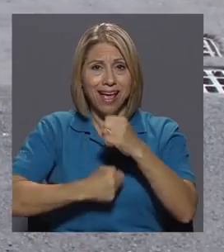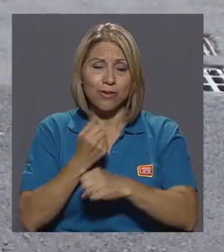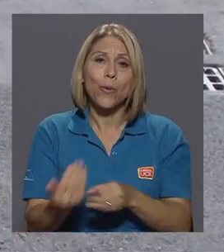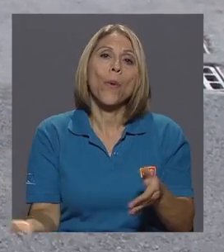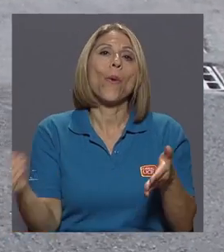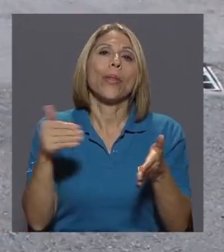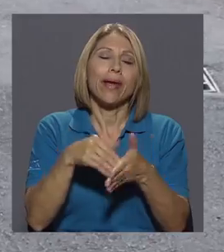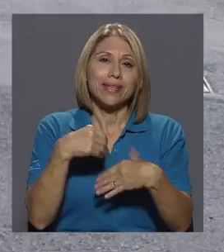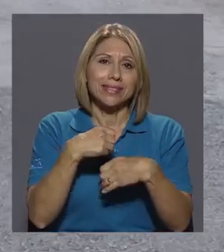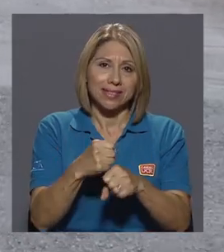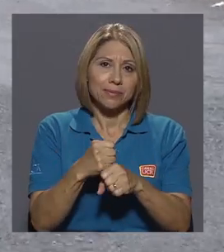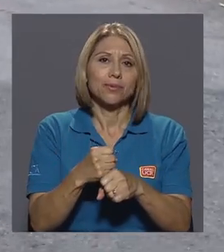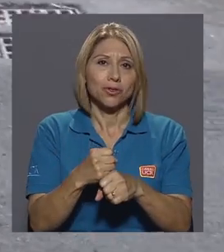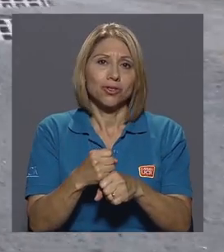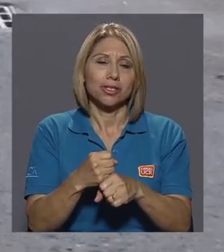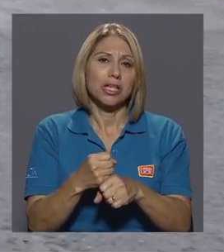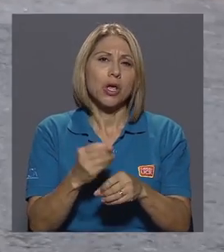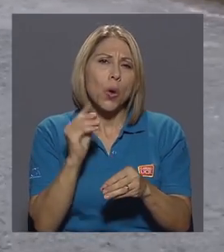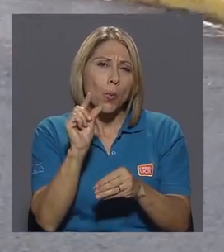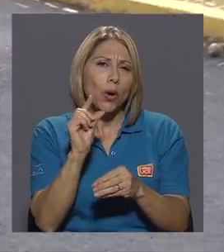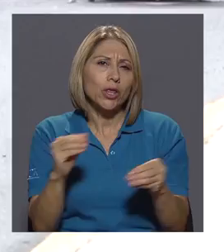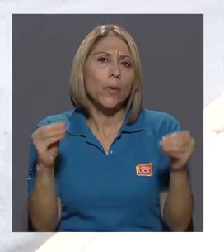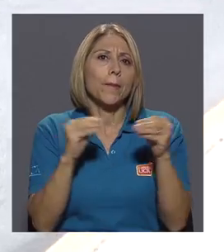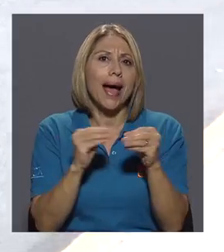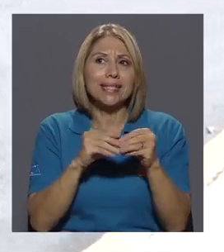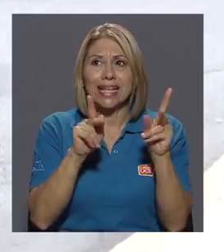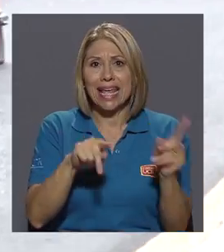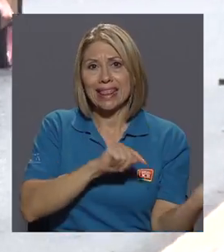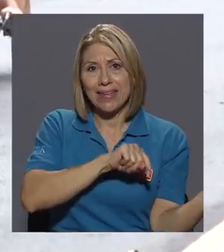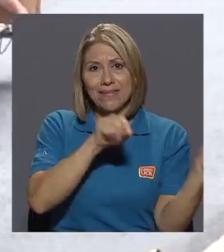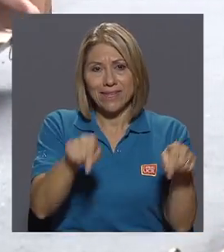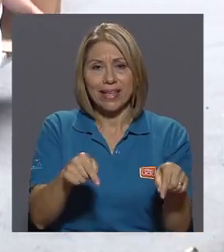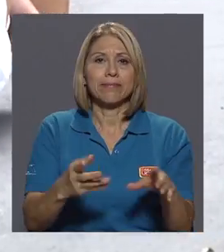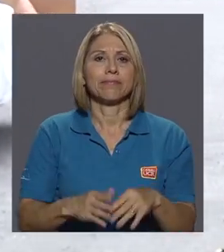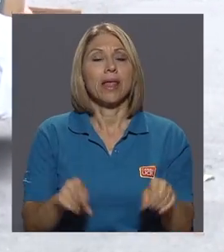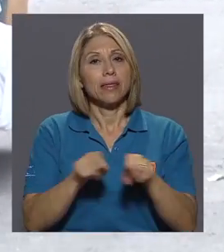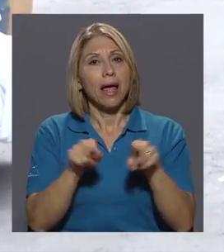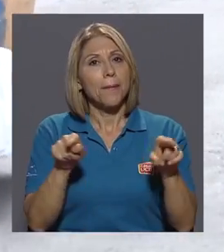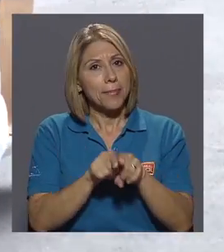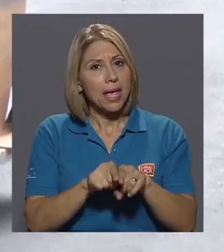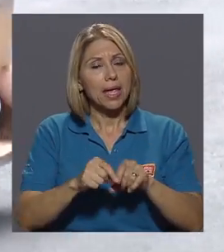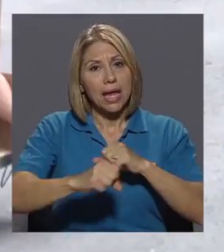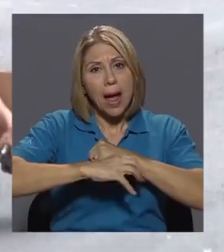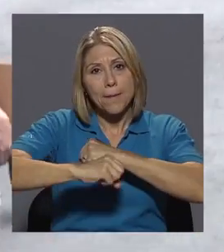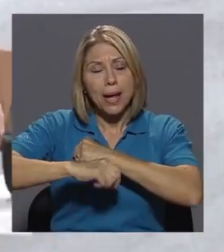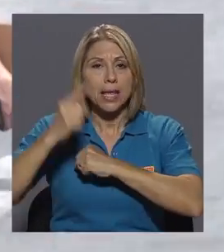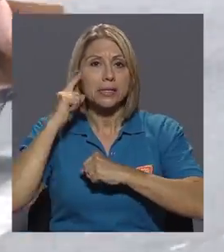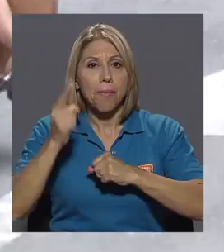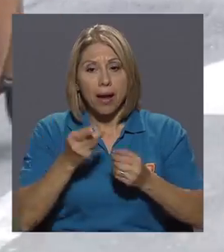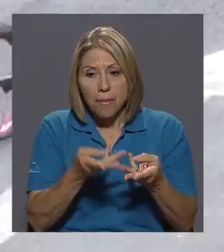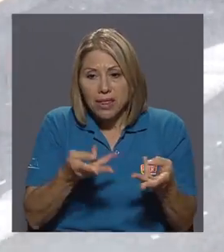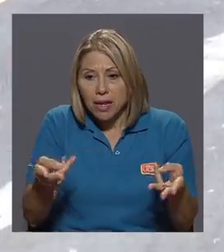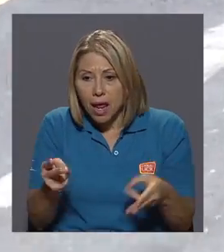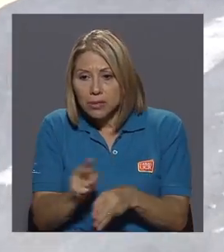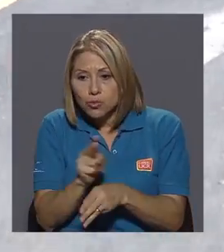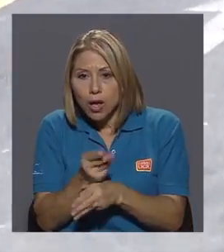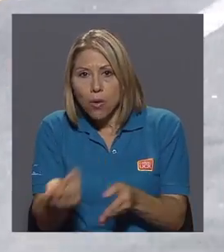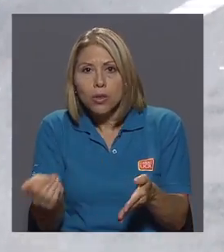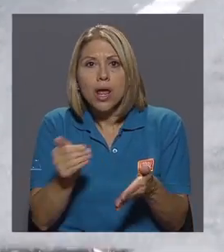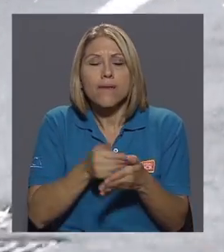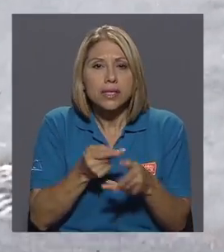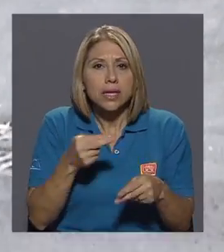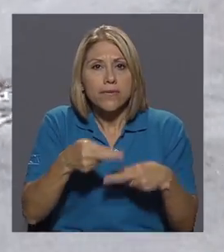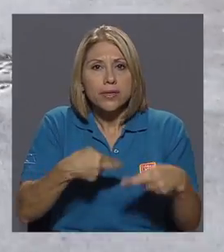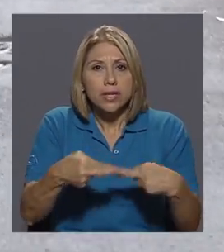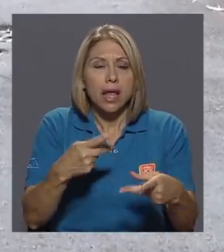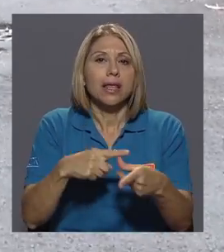retomarlo y que tuviera un poquito más de fluencia y aparte de eso también tenemos campañas de reciclaje entonces como que hemos querido